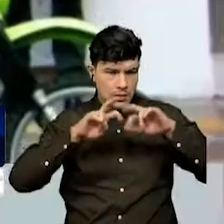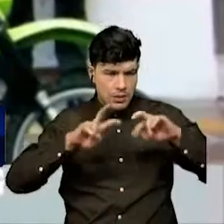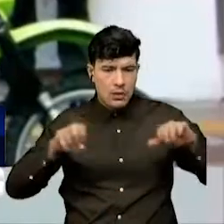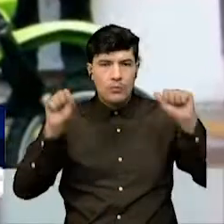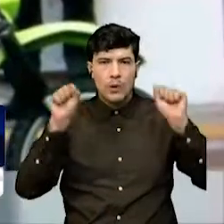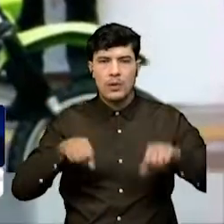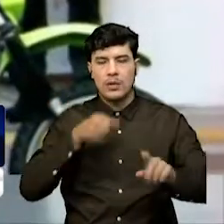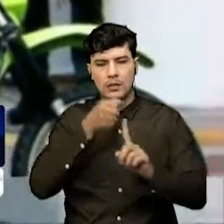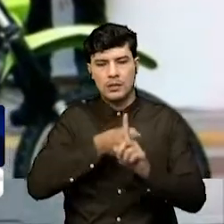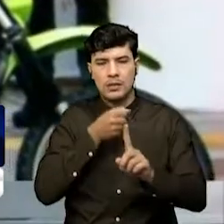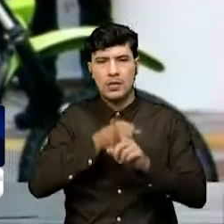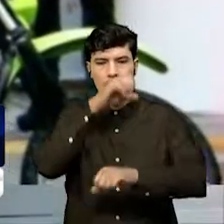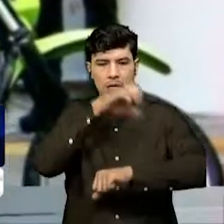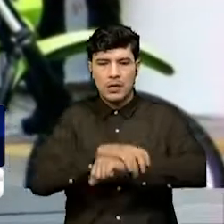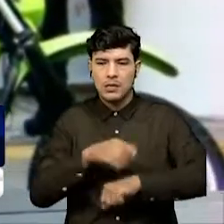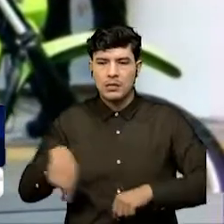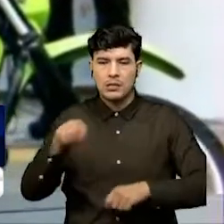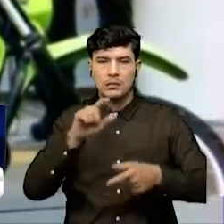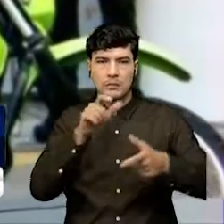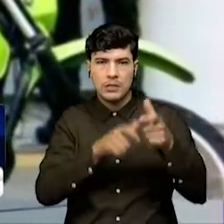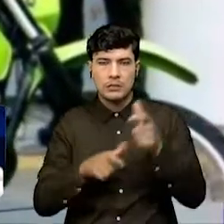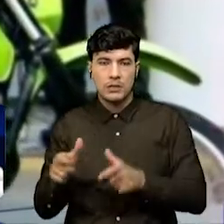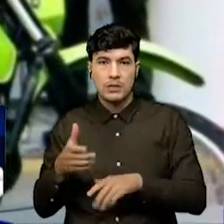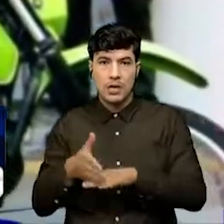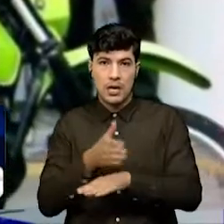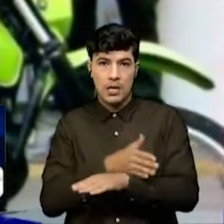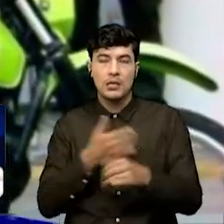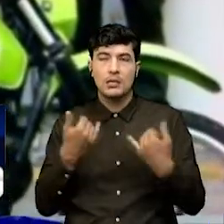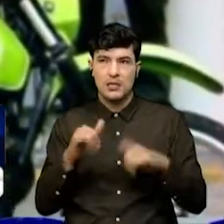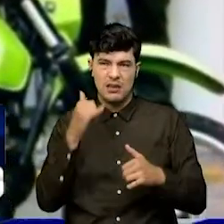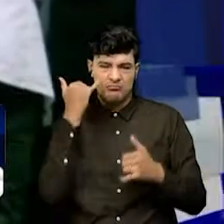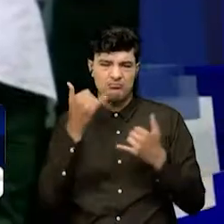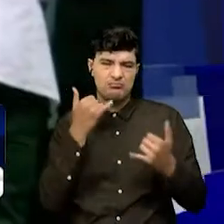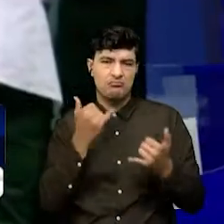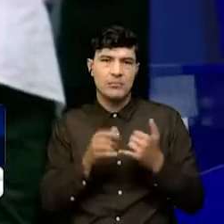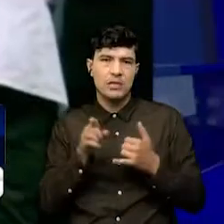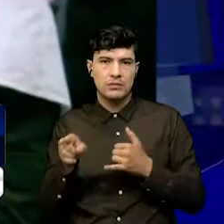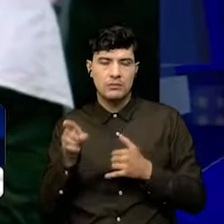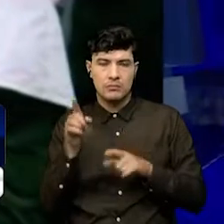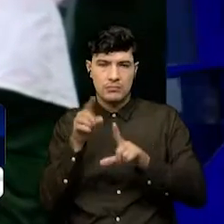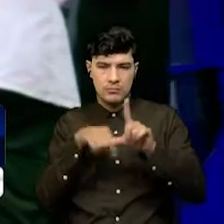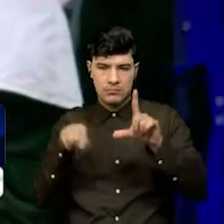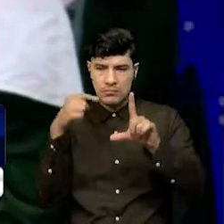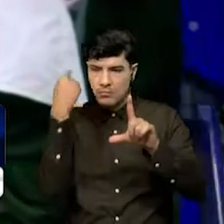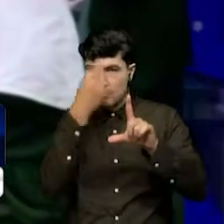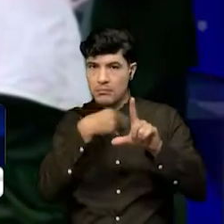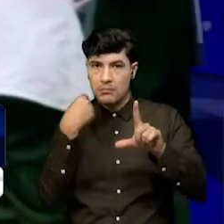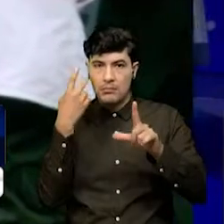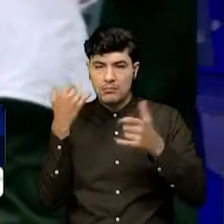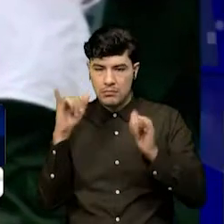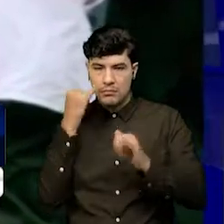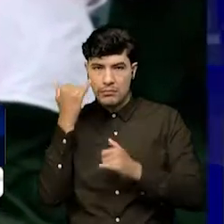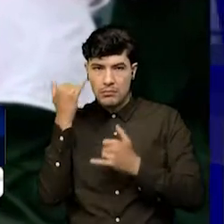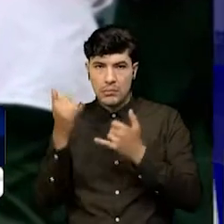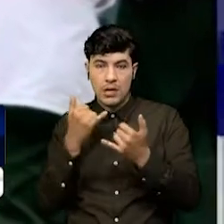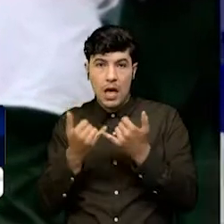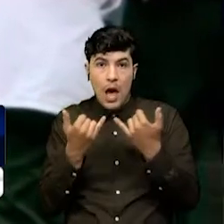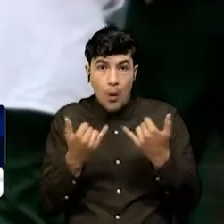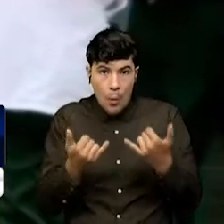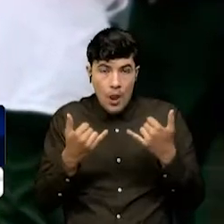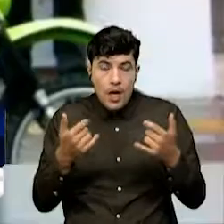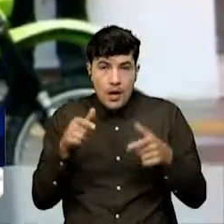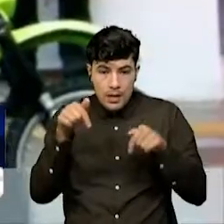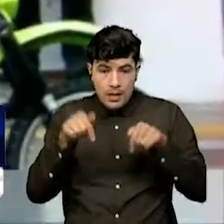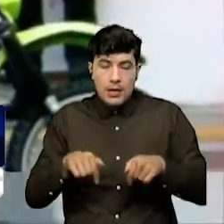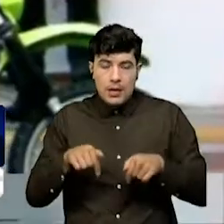tratar de capturar a los delincuentes, de quienes se dijo ya están identificados a través de retratos hablados. En este momento en la ciudad opera